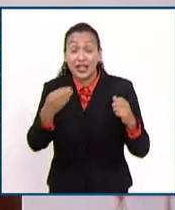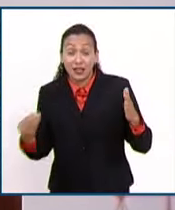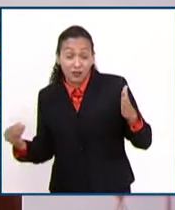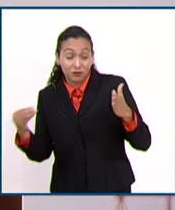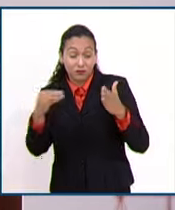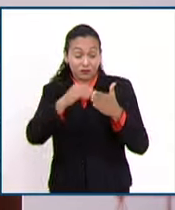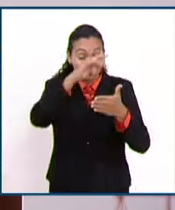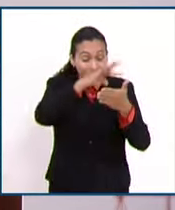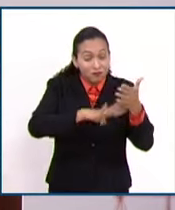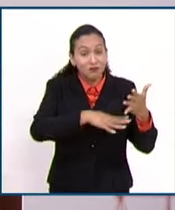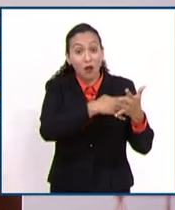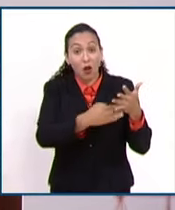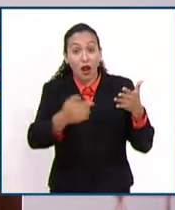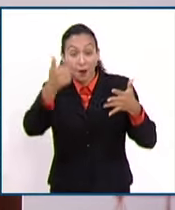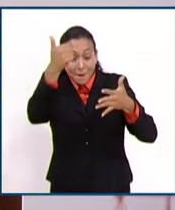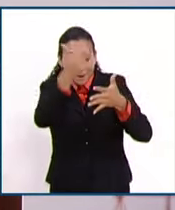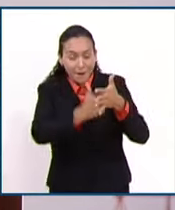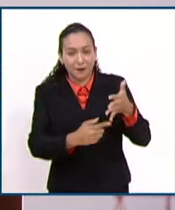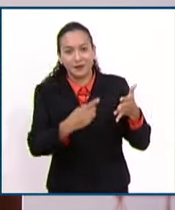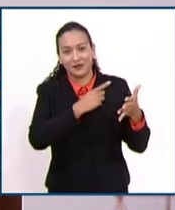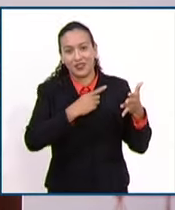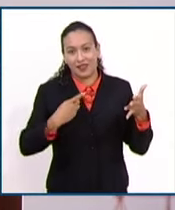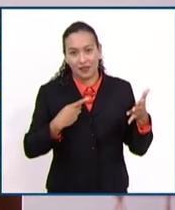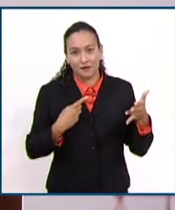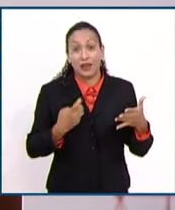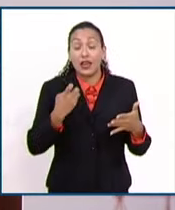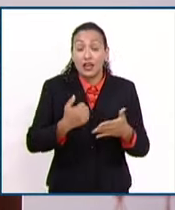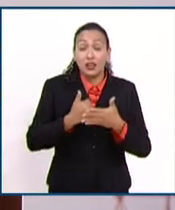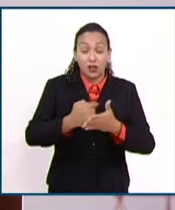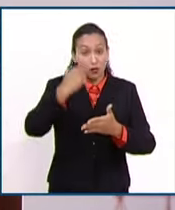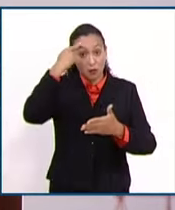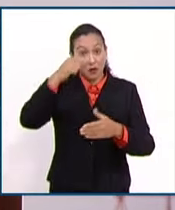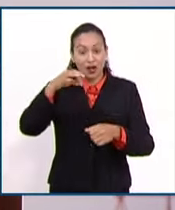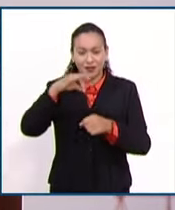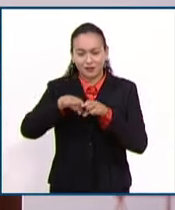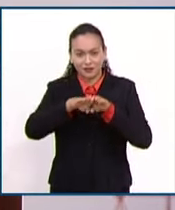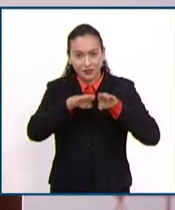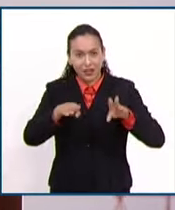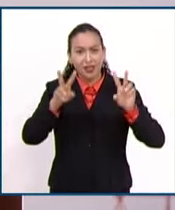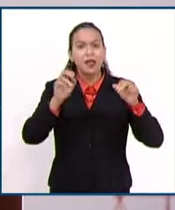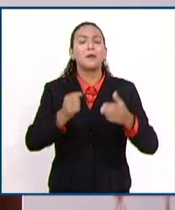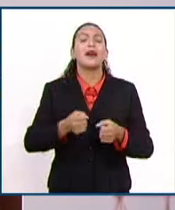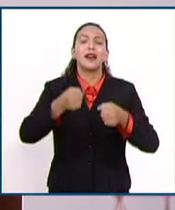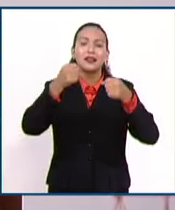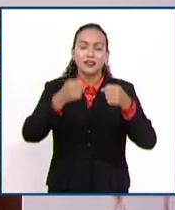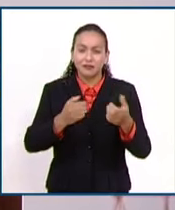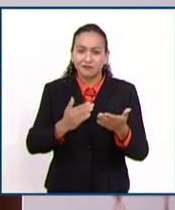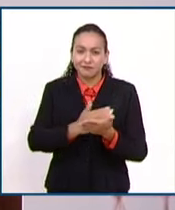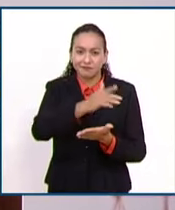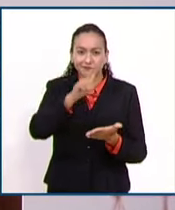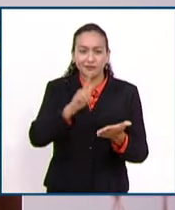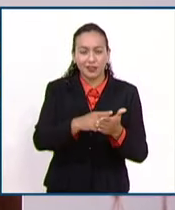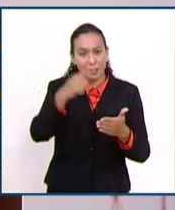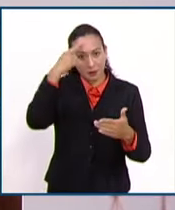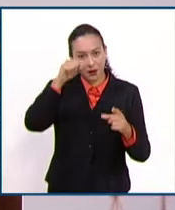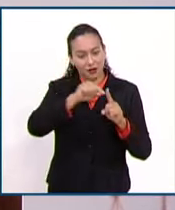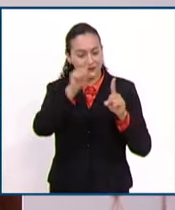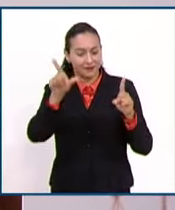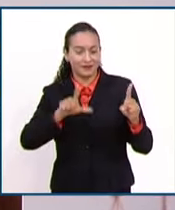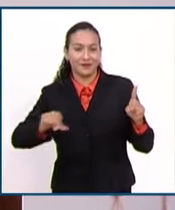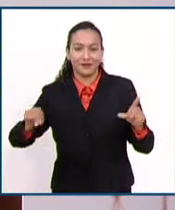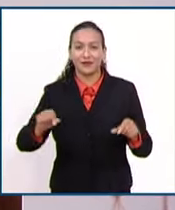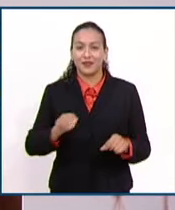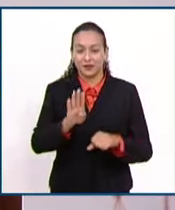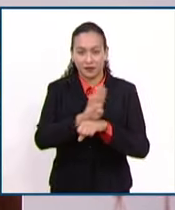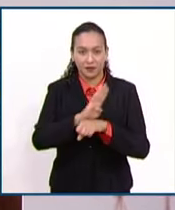en una agenda plural y democrática de seguridad y justicia para nuestro país, en